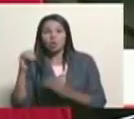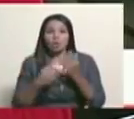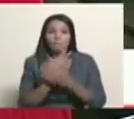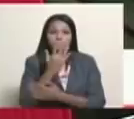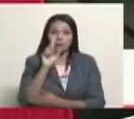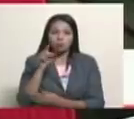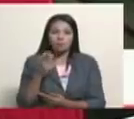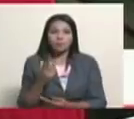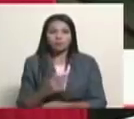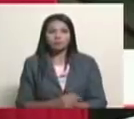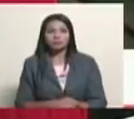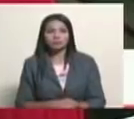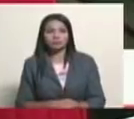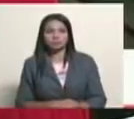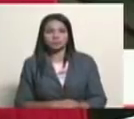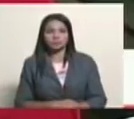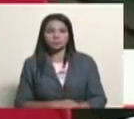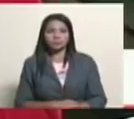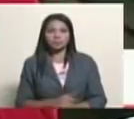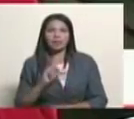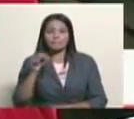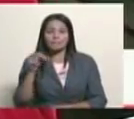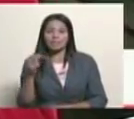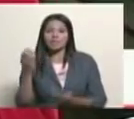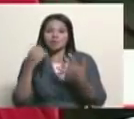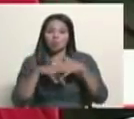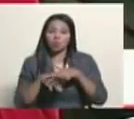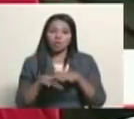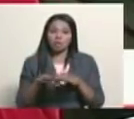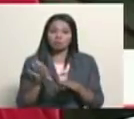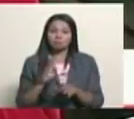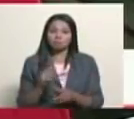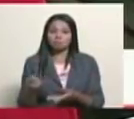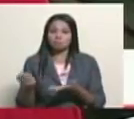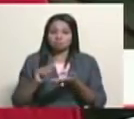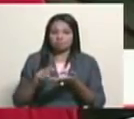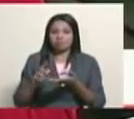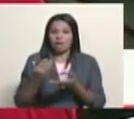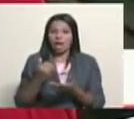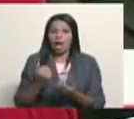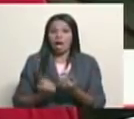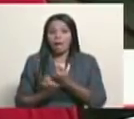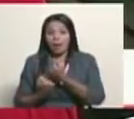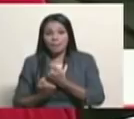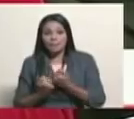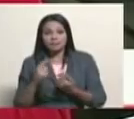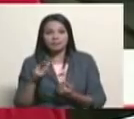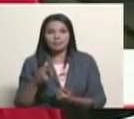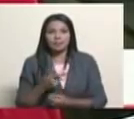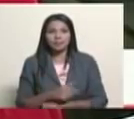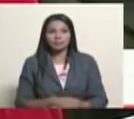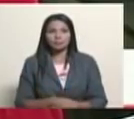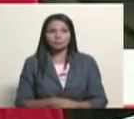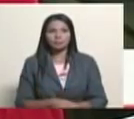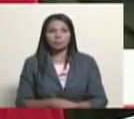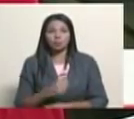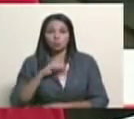mayo, pero además incluye ya algunos aportes hechos desde las bases. Nosotros